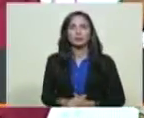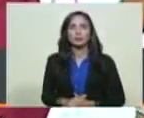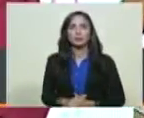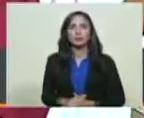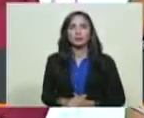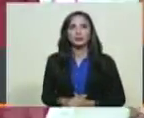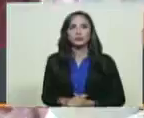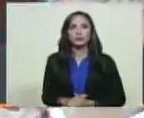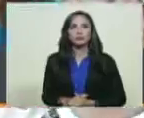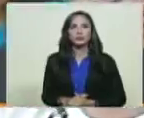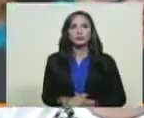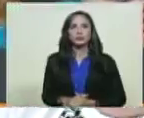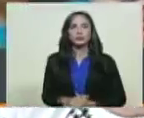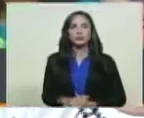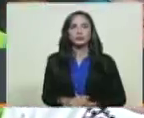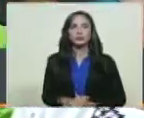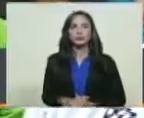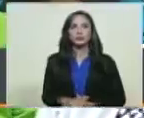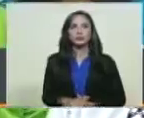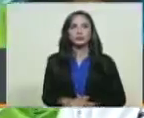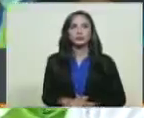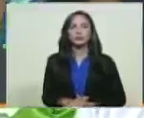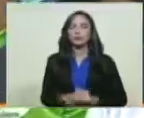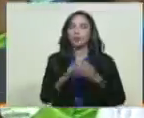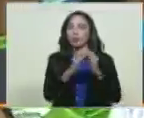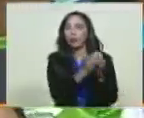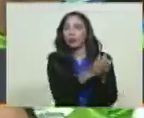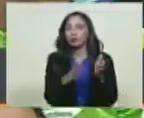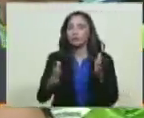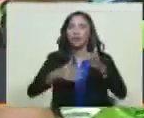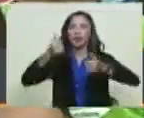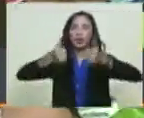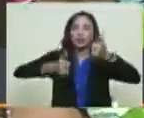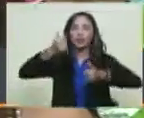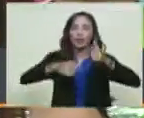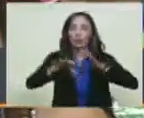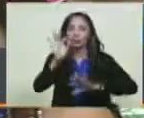del partido socialista unido de venezuela todas las postulaciones